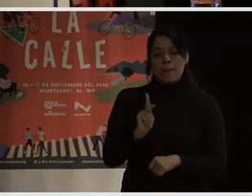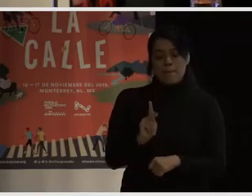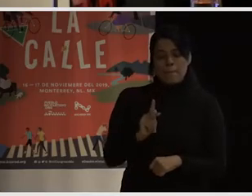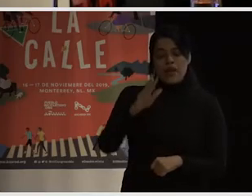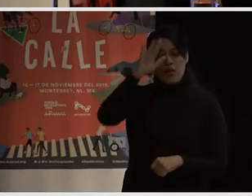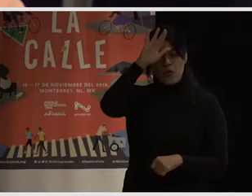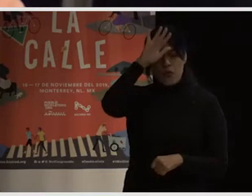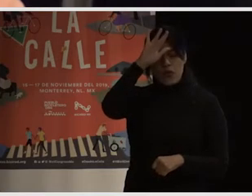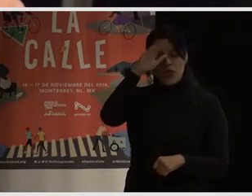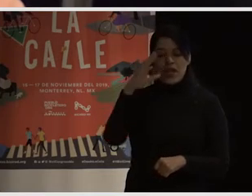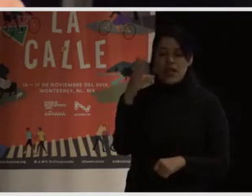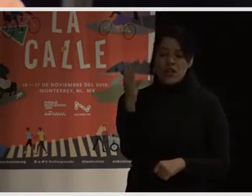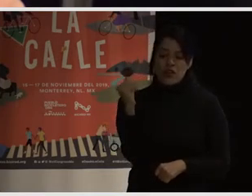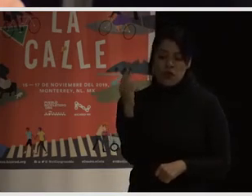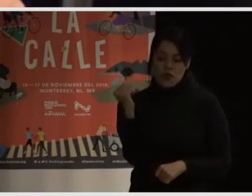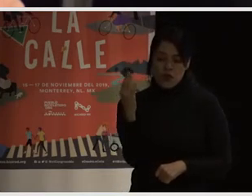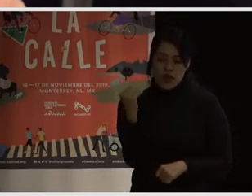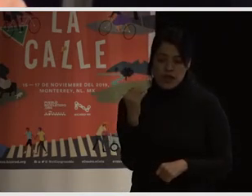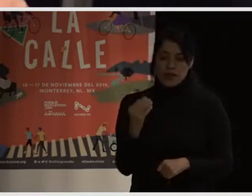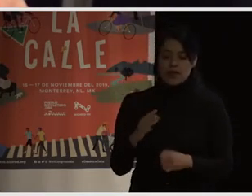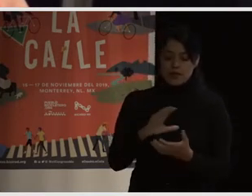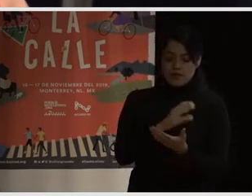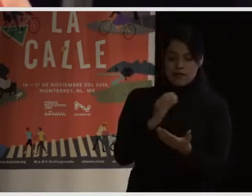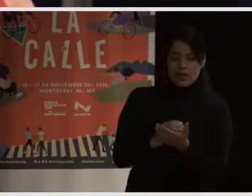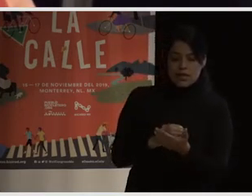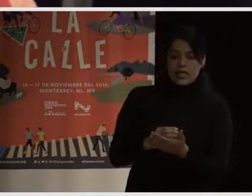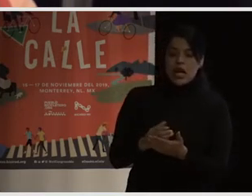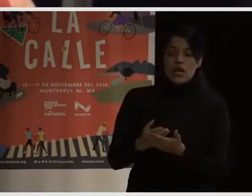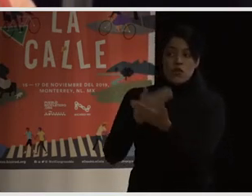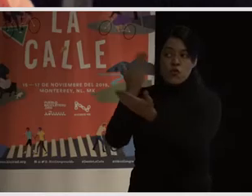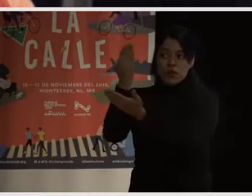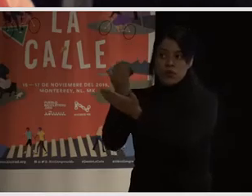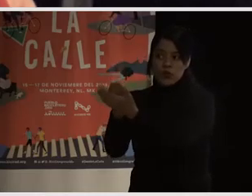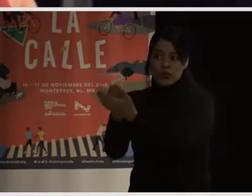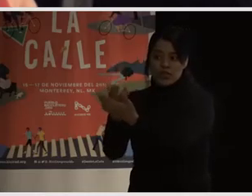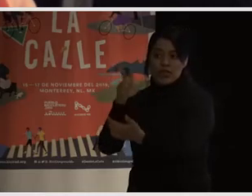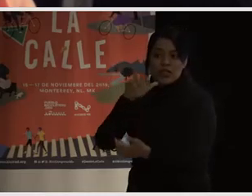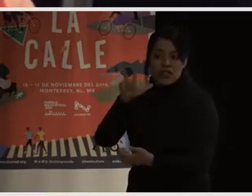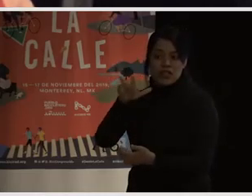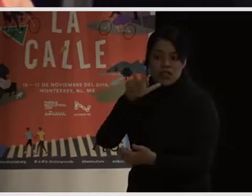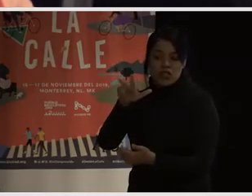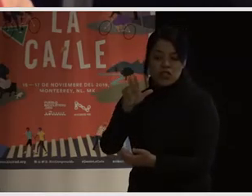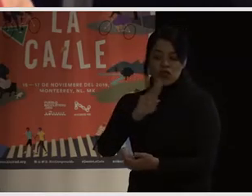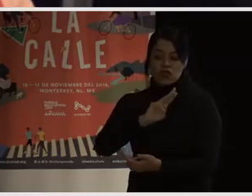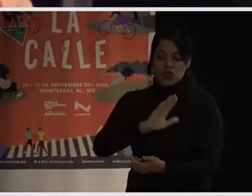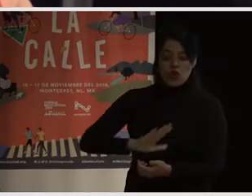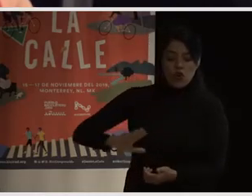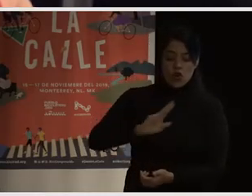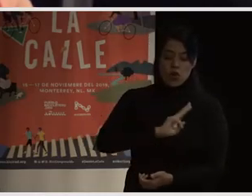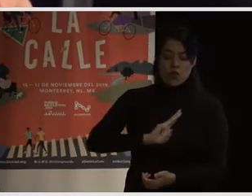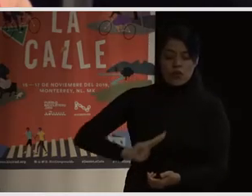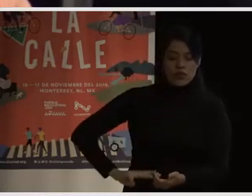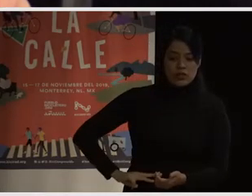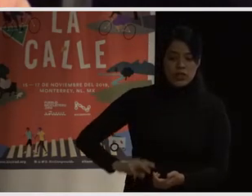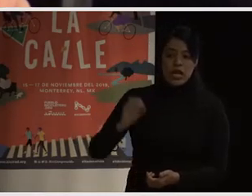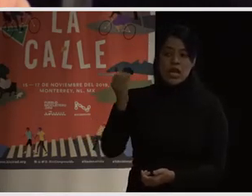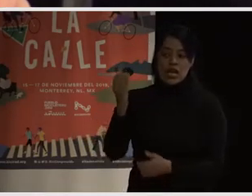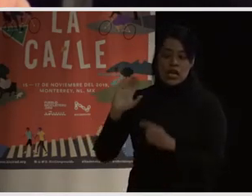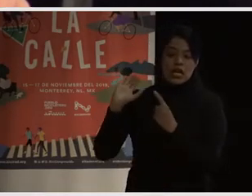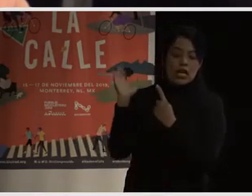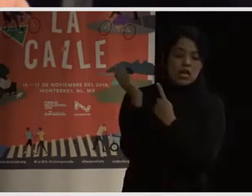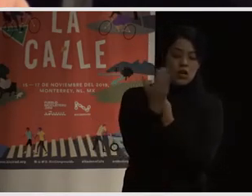municipios conurbados existe una propuesta para hacer 18 municipios existe una propuesta por parte del congreso del estado